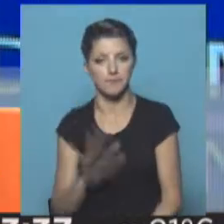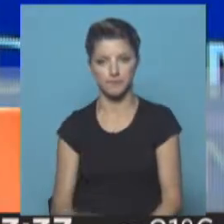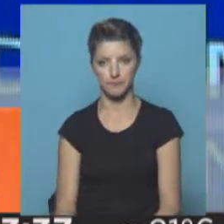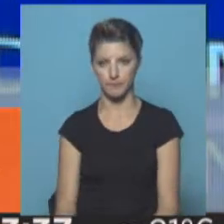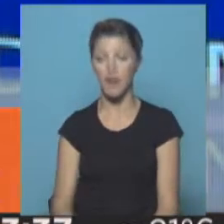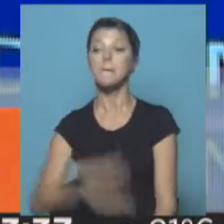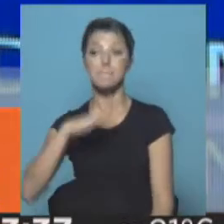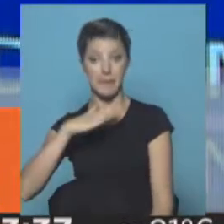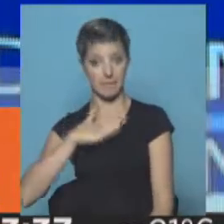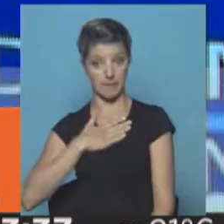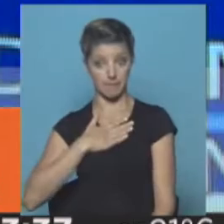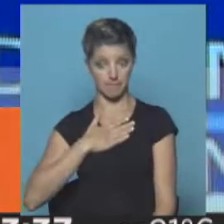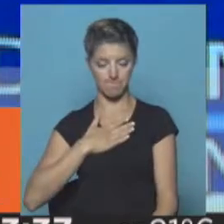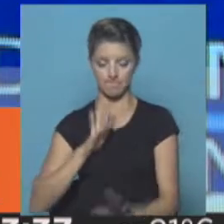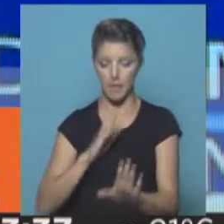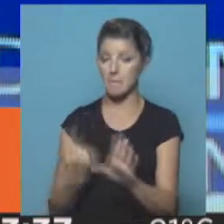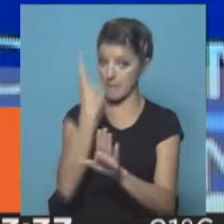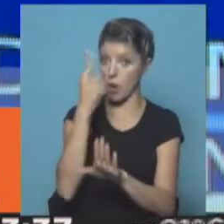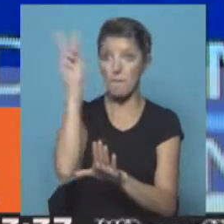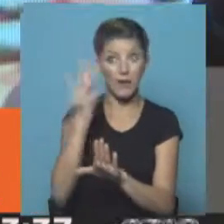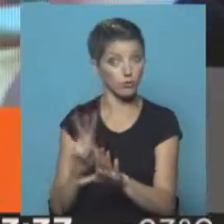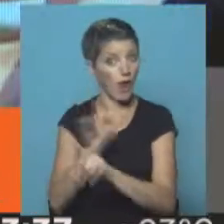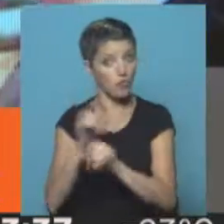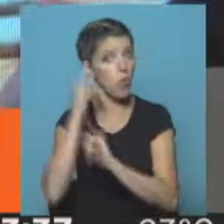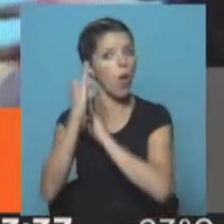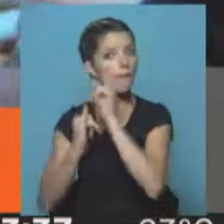ha explicitado. ¿Cuál es el grado de